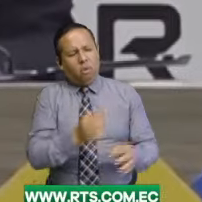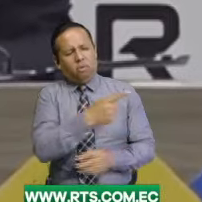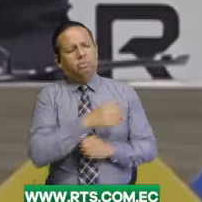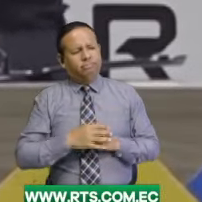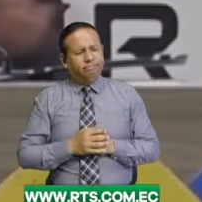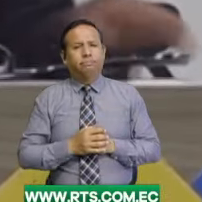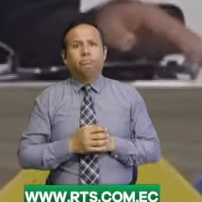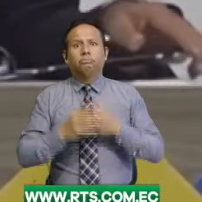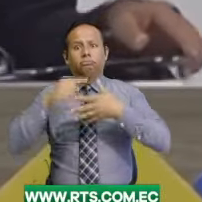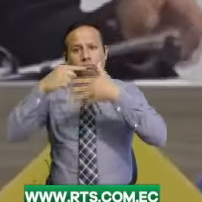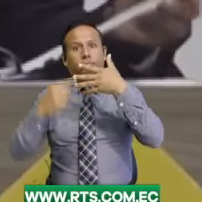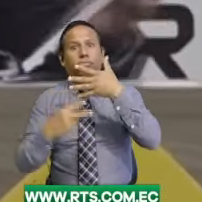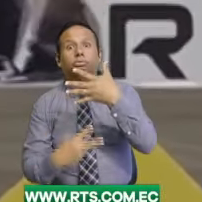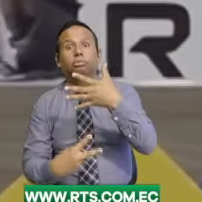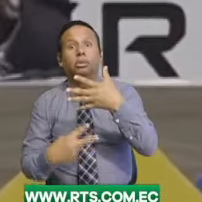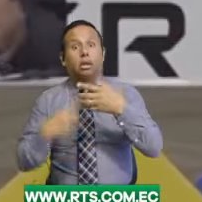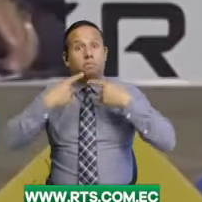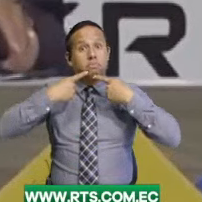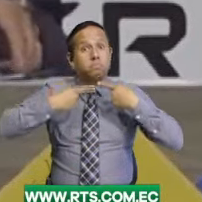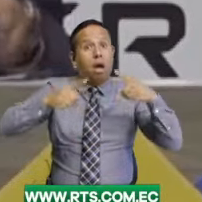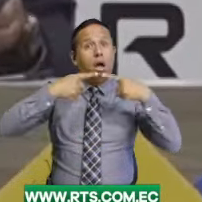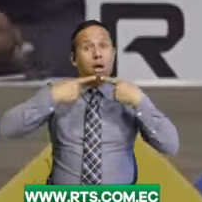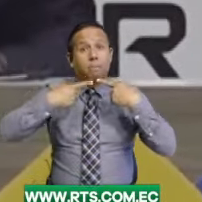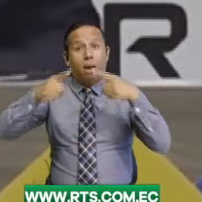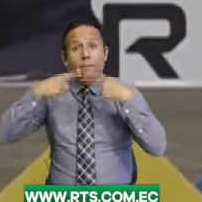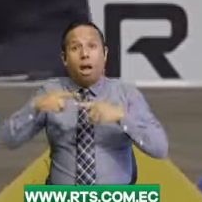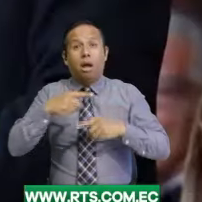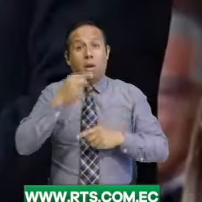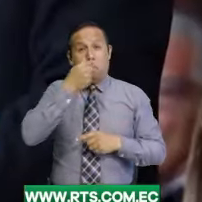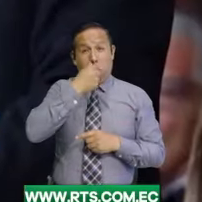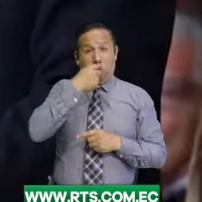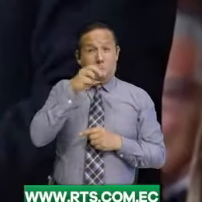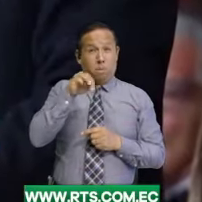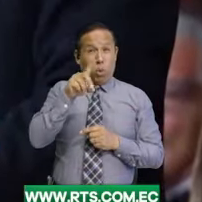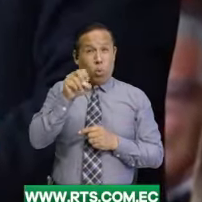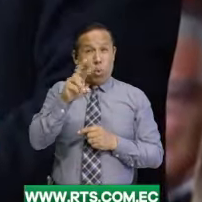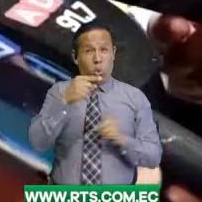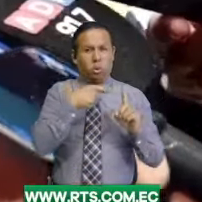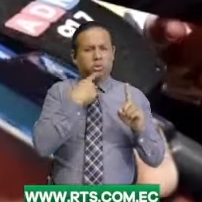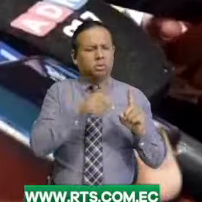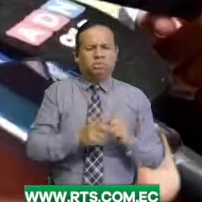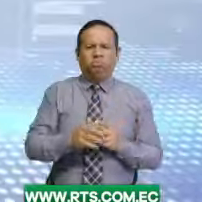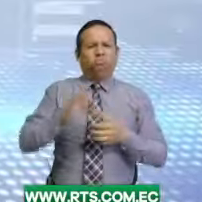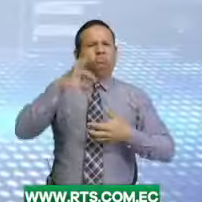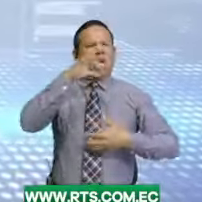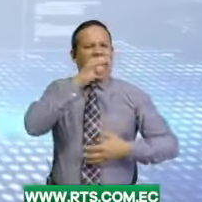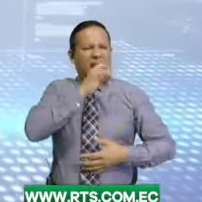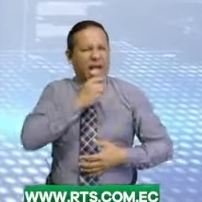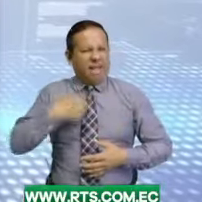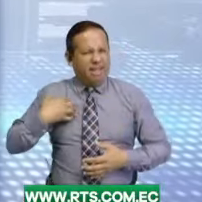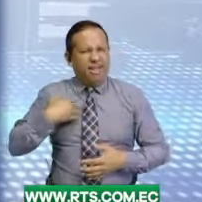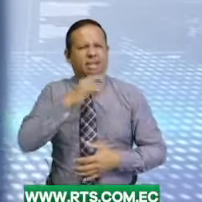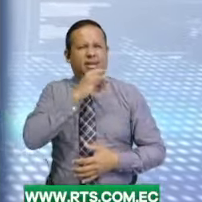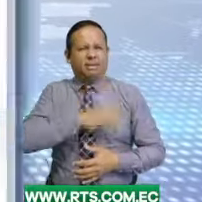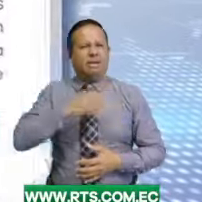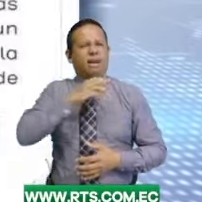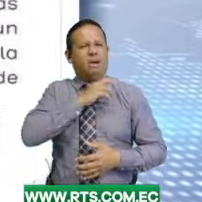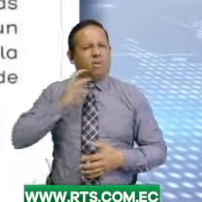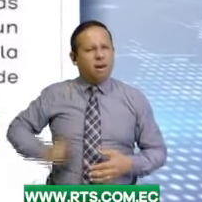Ante las declaraciones de estos y otros presidentes, Nicolás Maduro exigió a Argentina, Chile, Costa Rica, Perú,